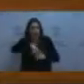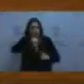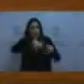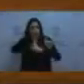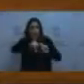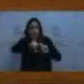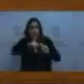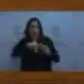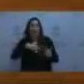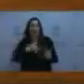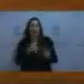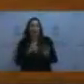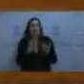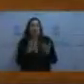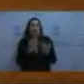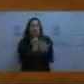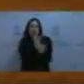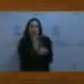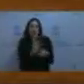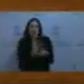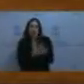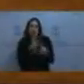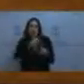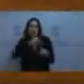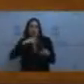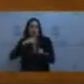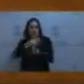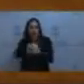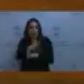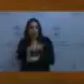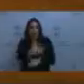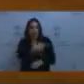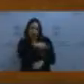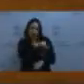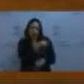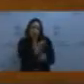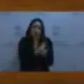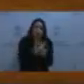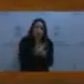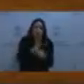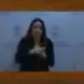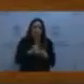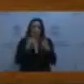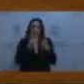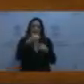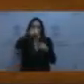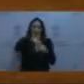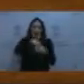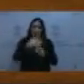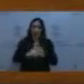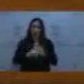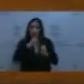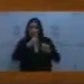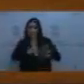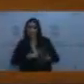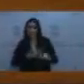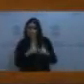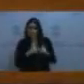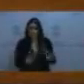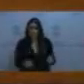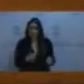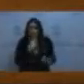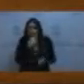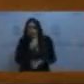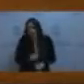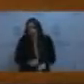medios para conservarlas, pues medien para que se preserve y se conserve en el archivo histórico de Asturias. Eso es fácil, eso